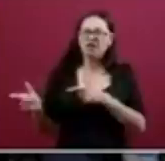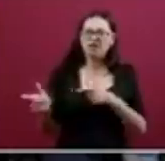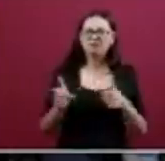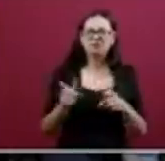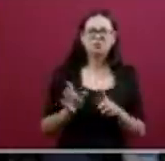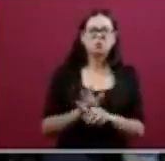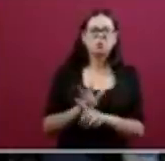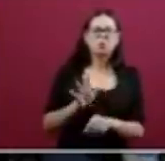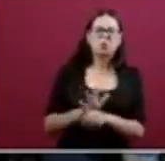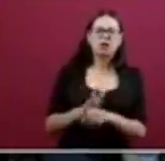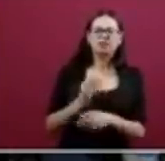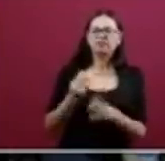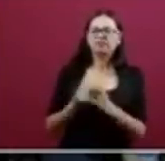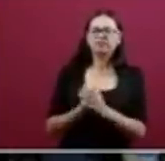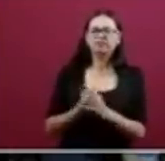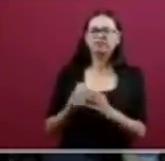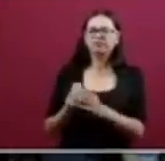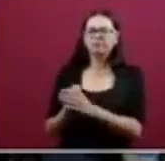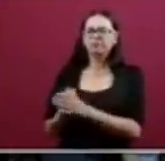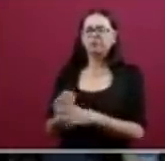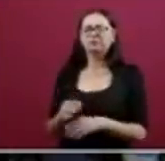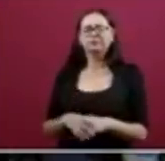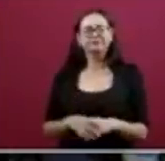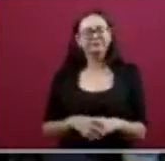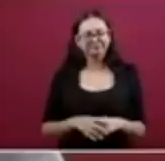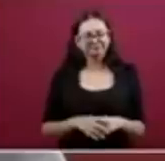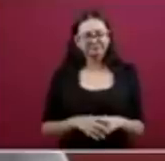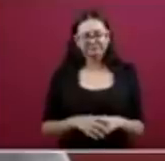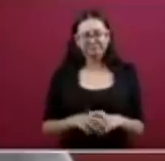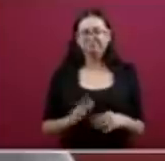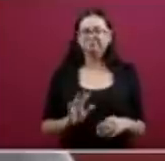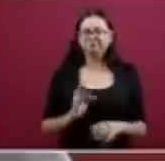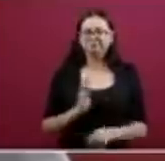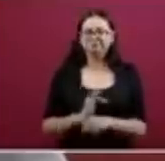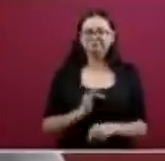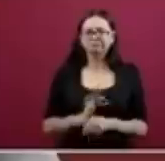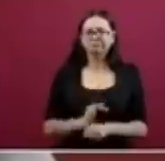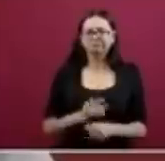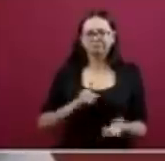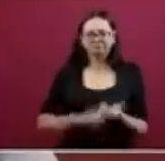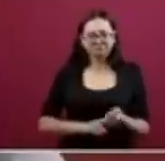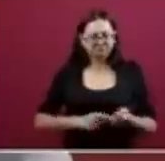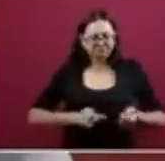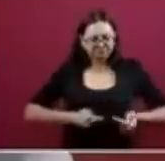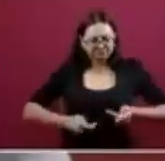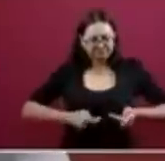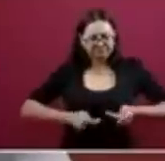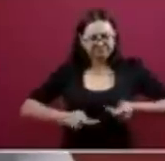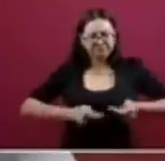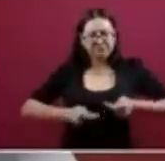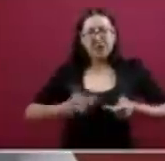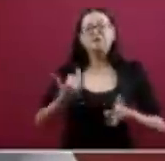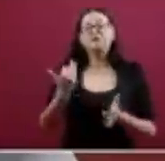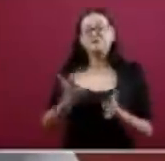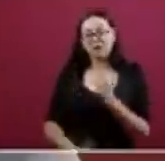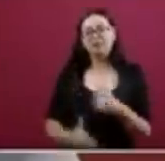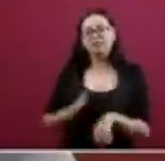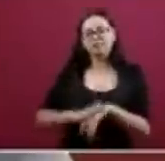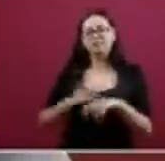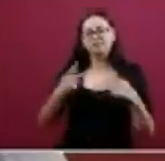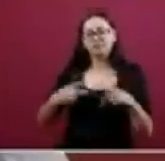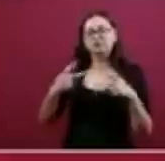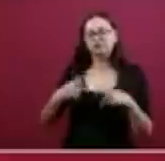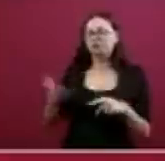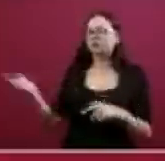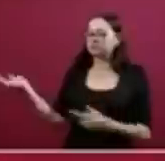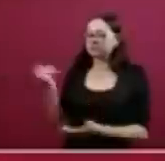portar. Se está haciendo la planeación para la convocatoria, porque sí hacen falta mandos, si